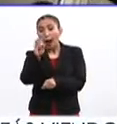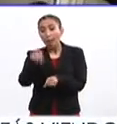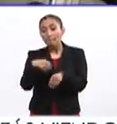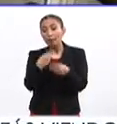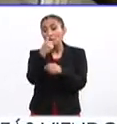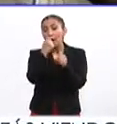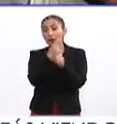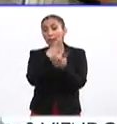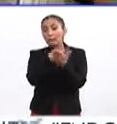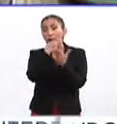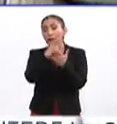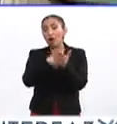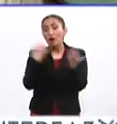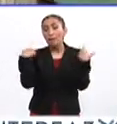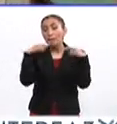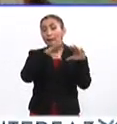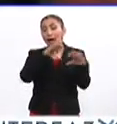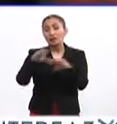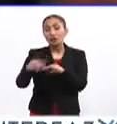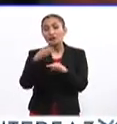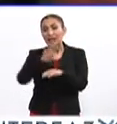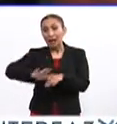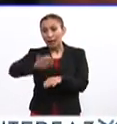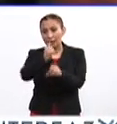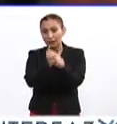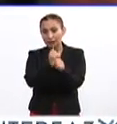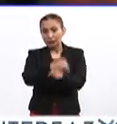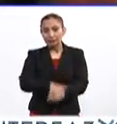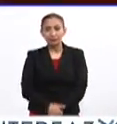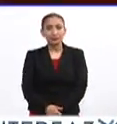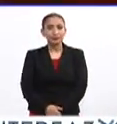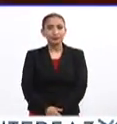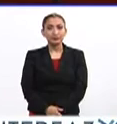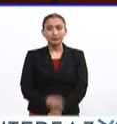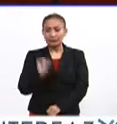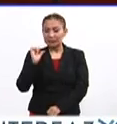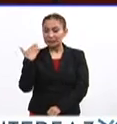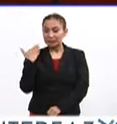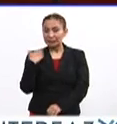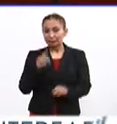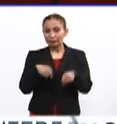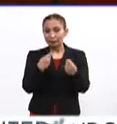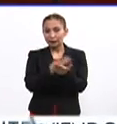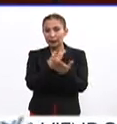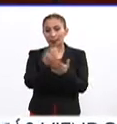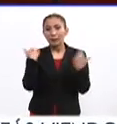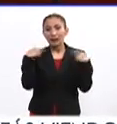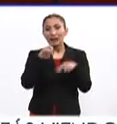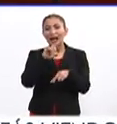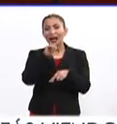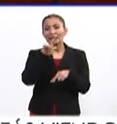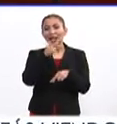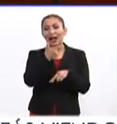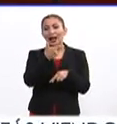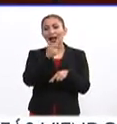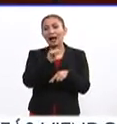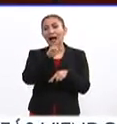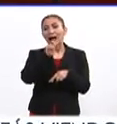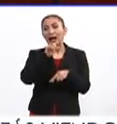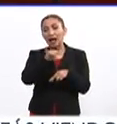entrega anualmente los premios a la docencia y a las áreas de investigación. Recientemente fue entregado a la maestra Elisa Garay